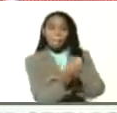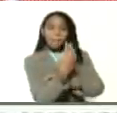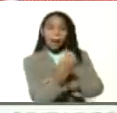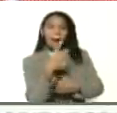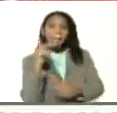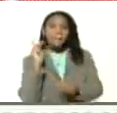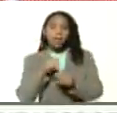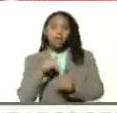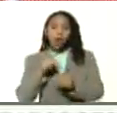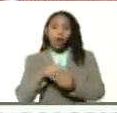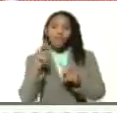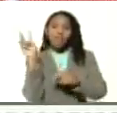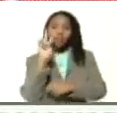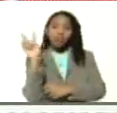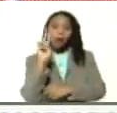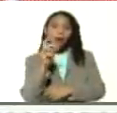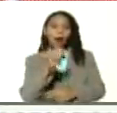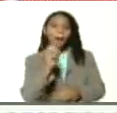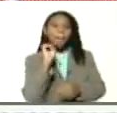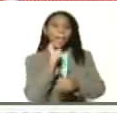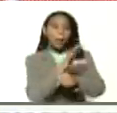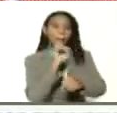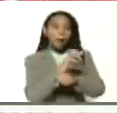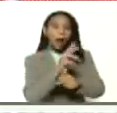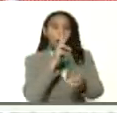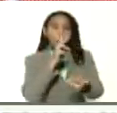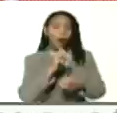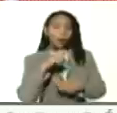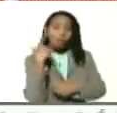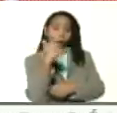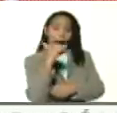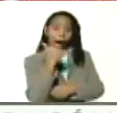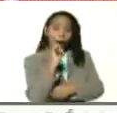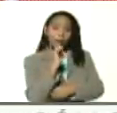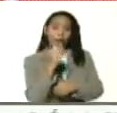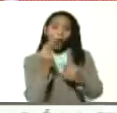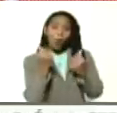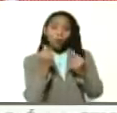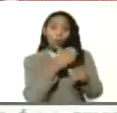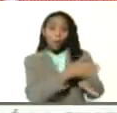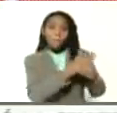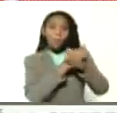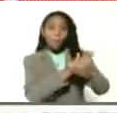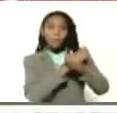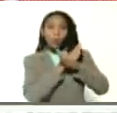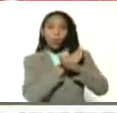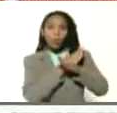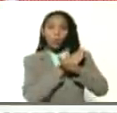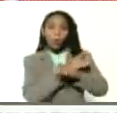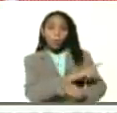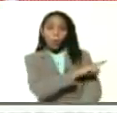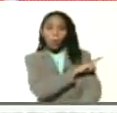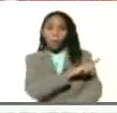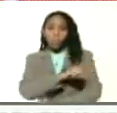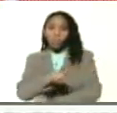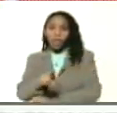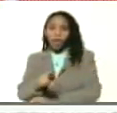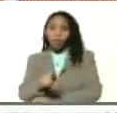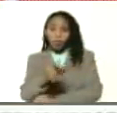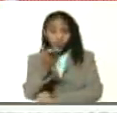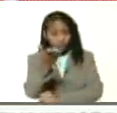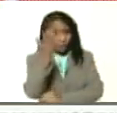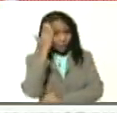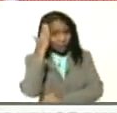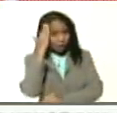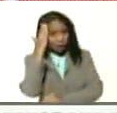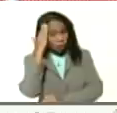Venezuela a los bancos donde tiene recursos bloqueados por mandato, ustedes bien lo